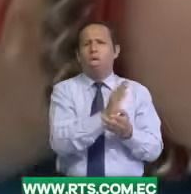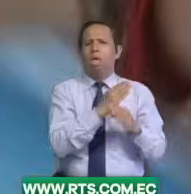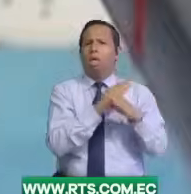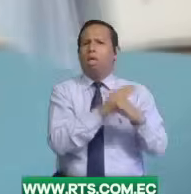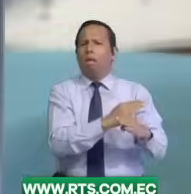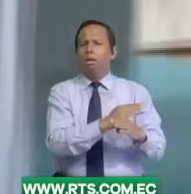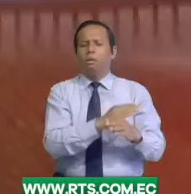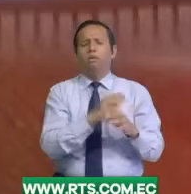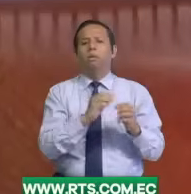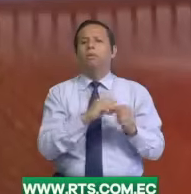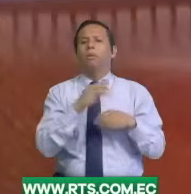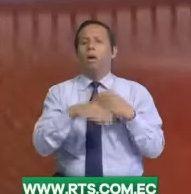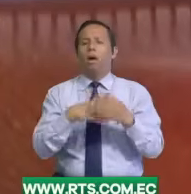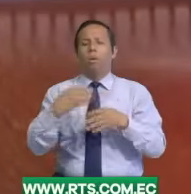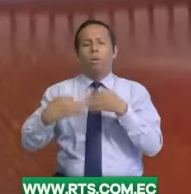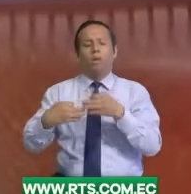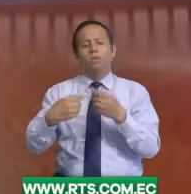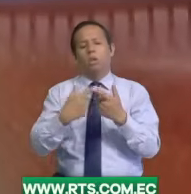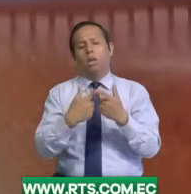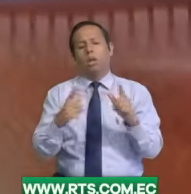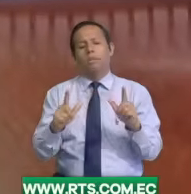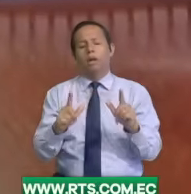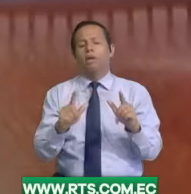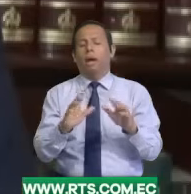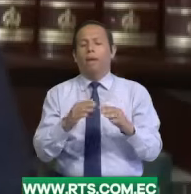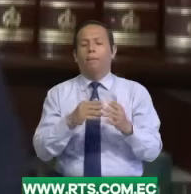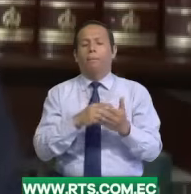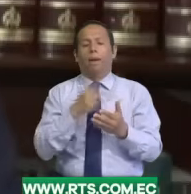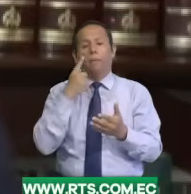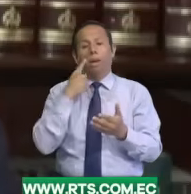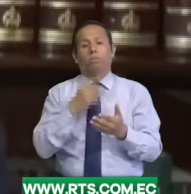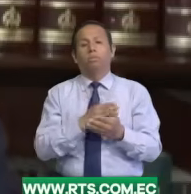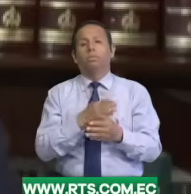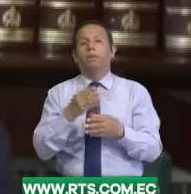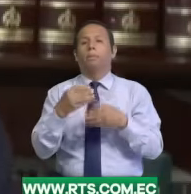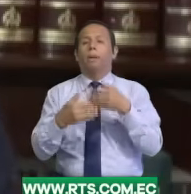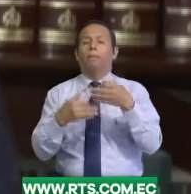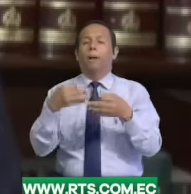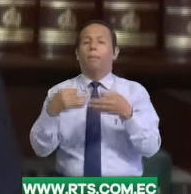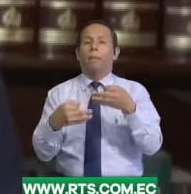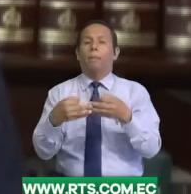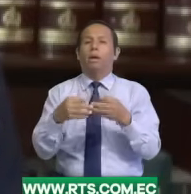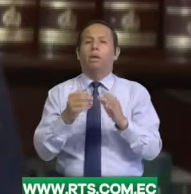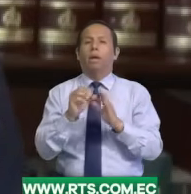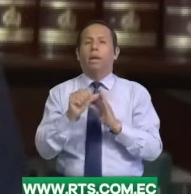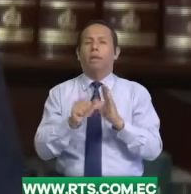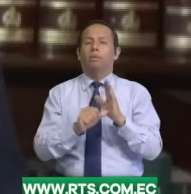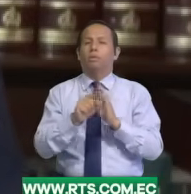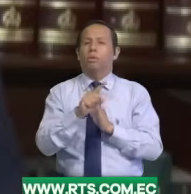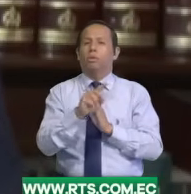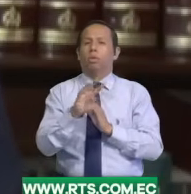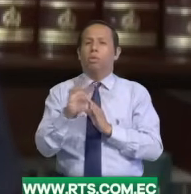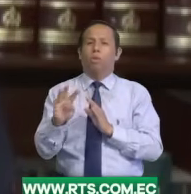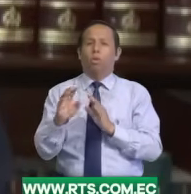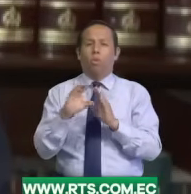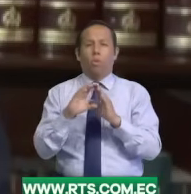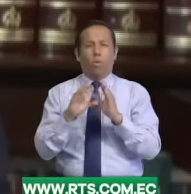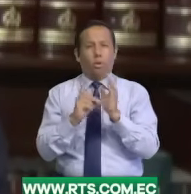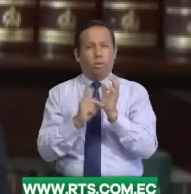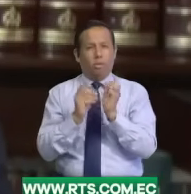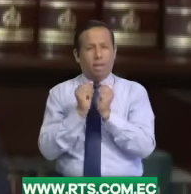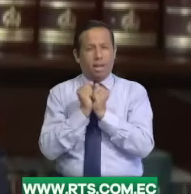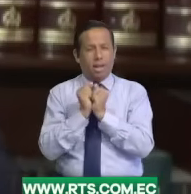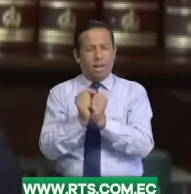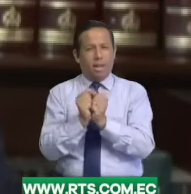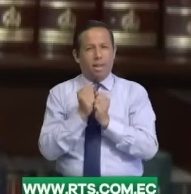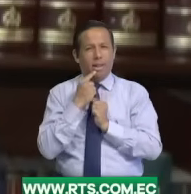medidas alternativas, pero estaba siendo procesado. Se lo procesó por el artículo 144 del Código Orgánico Integral Penal, que